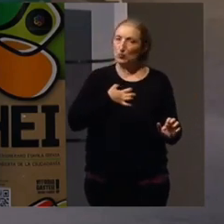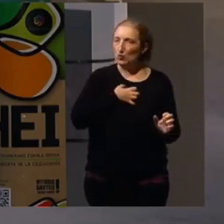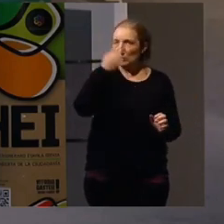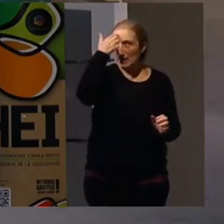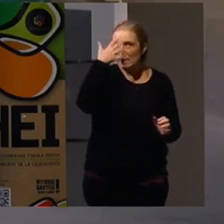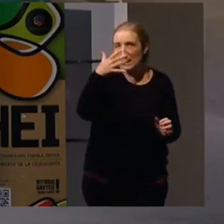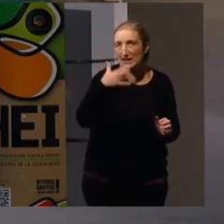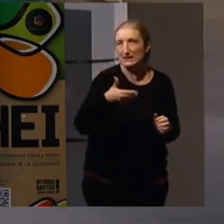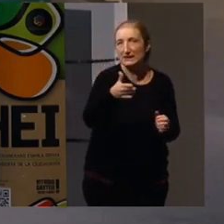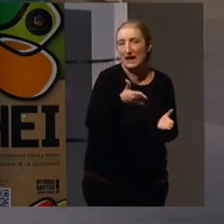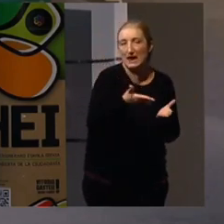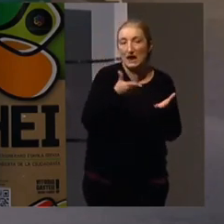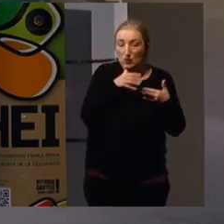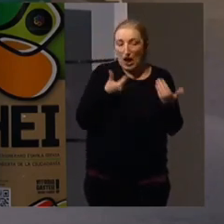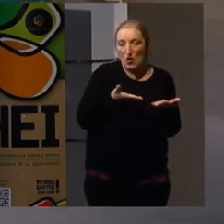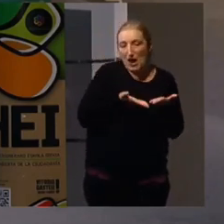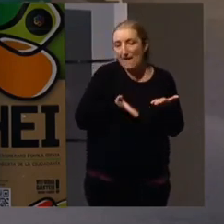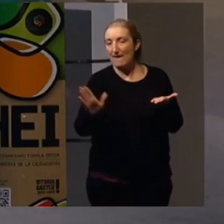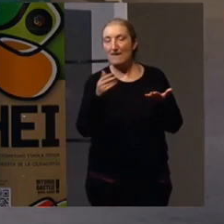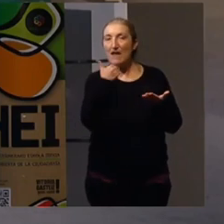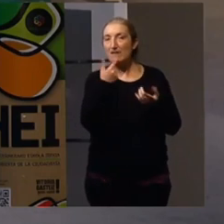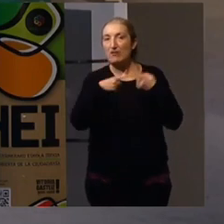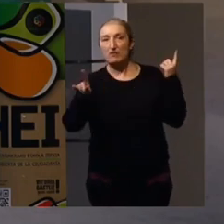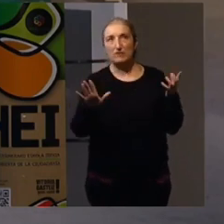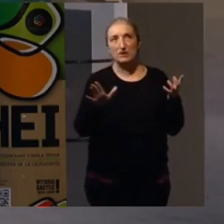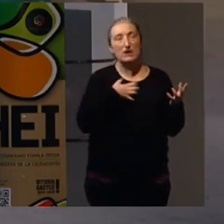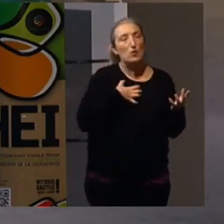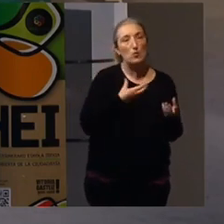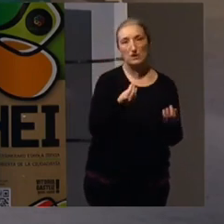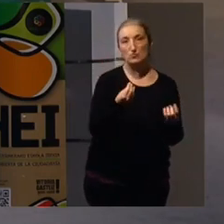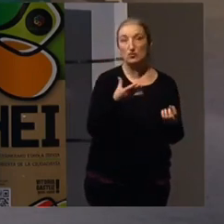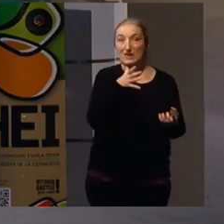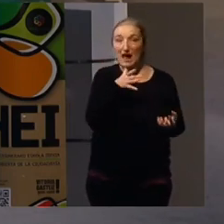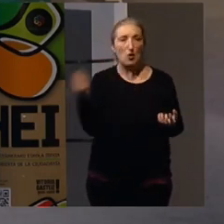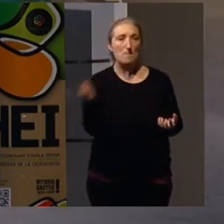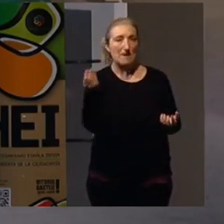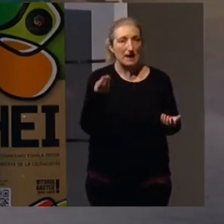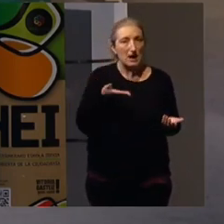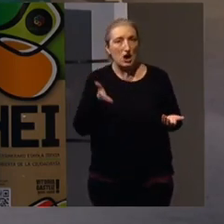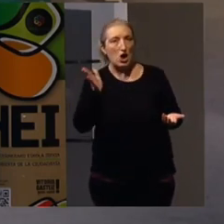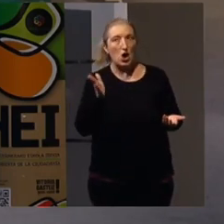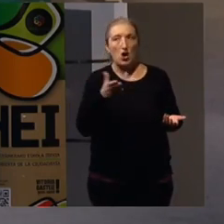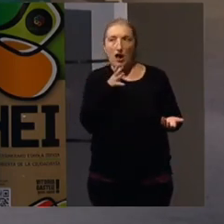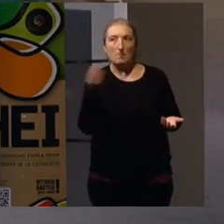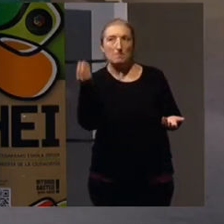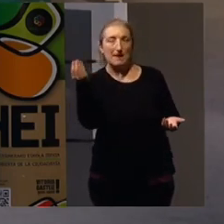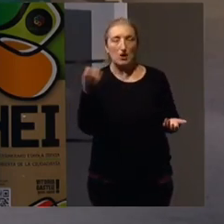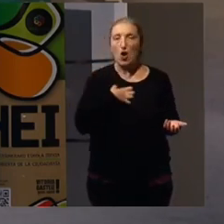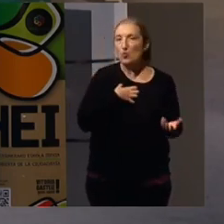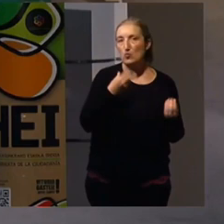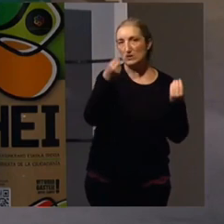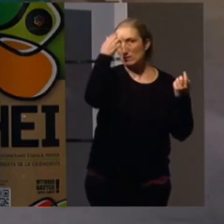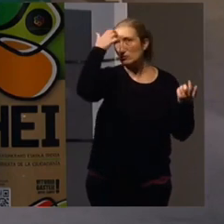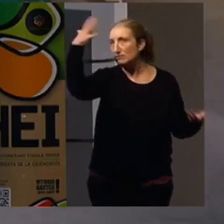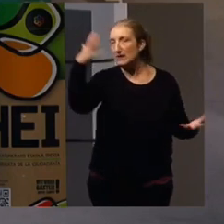mucho imaginarnos algo alternativo a lo que tenemos ahora. Y sobre todo nos cuesta mucho imaginarnos algo mejor. Y esto tiene que ver con esto que decía antes de